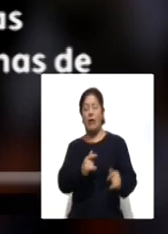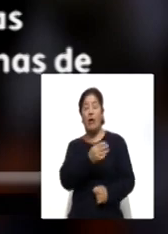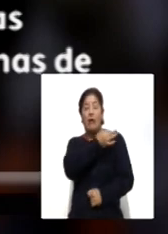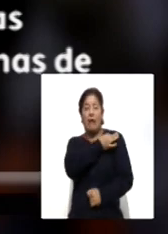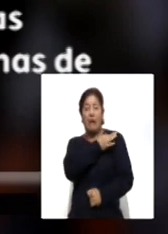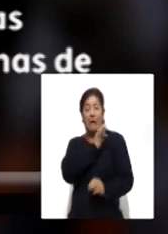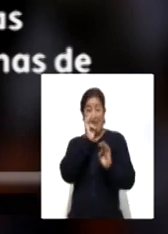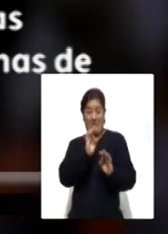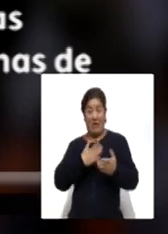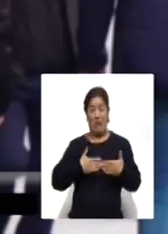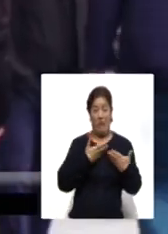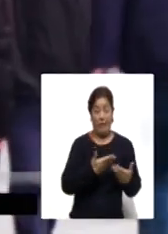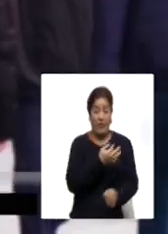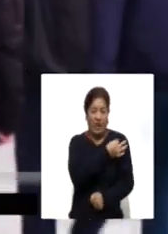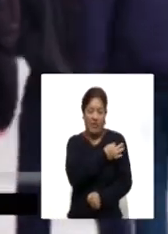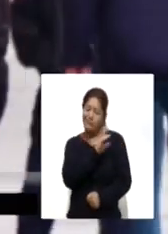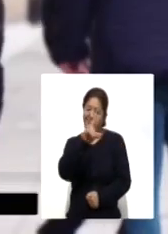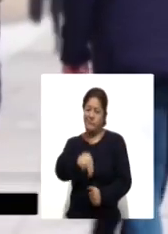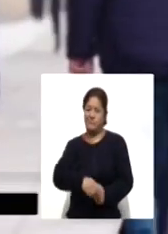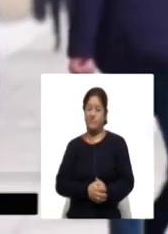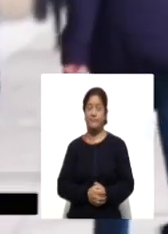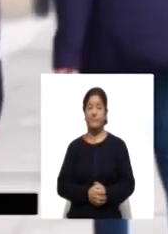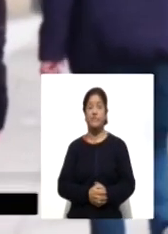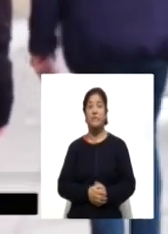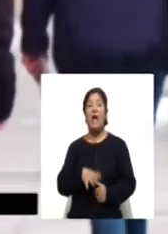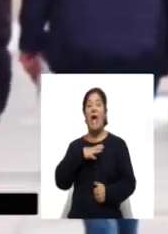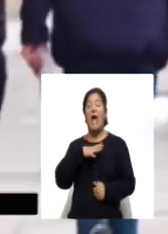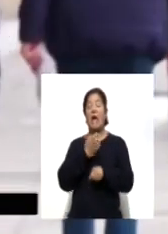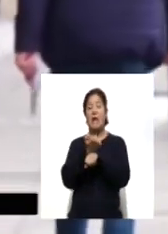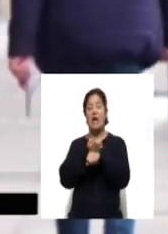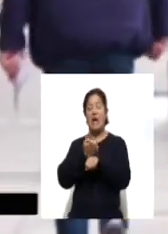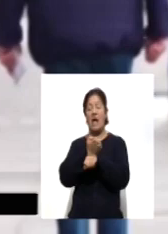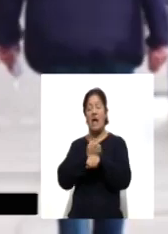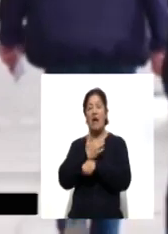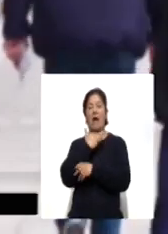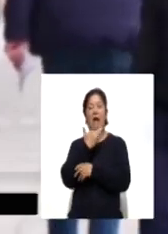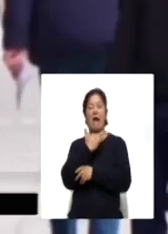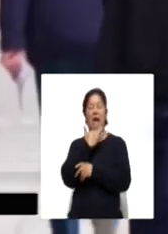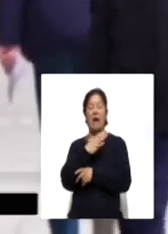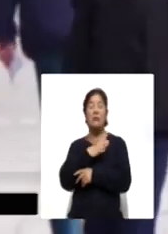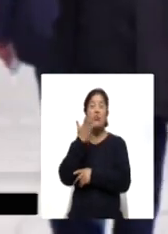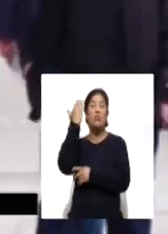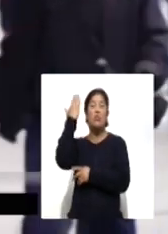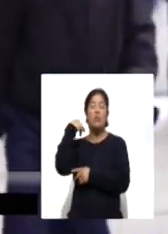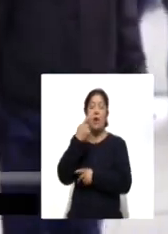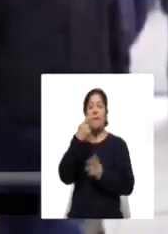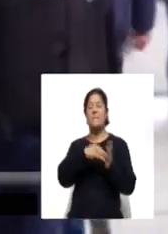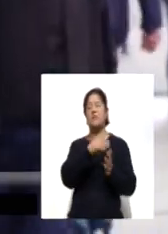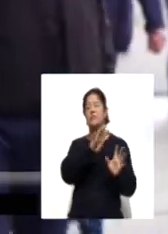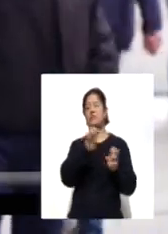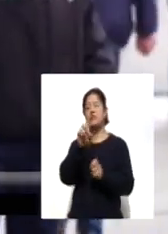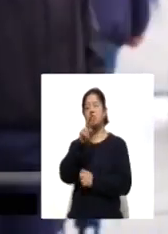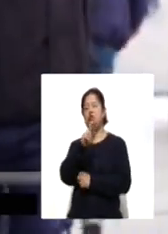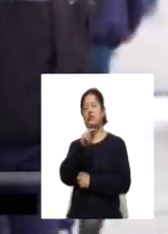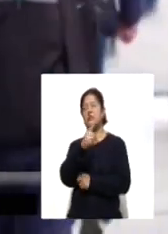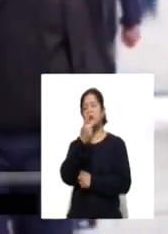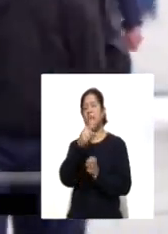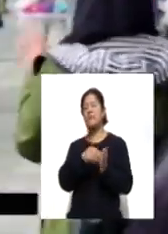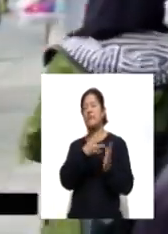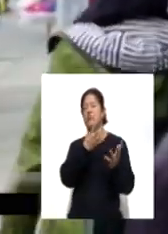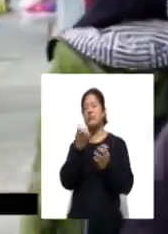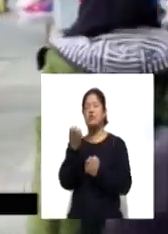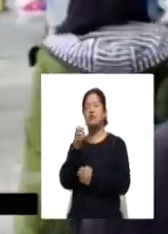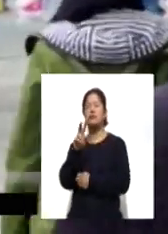son dignas de confianza. El escándalo de la sangre contaminada tuvo lugar durante las décadas de 1980 y